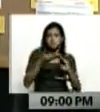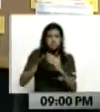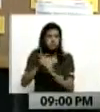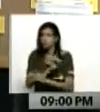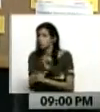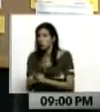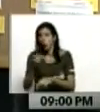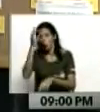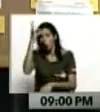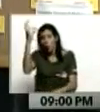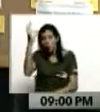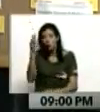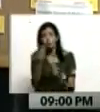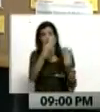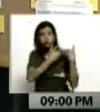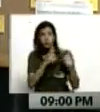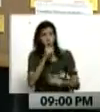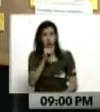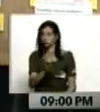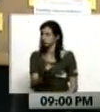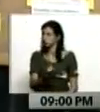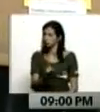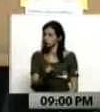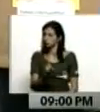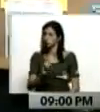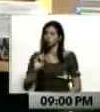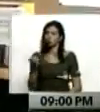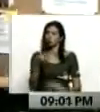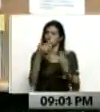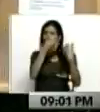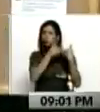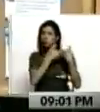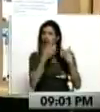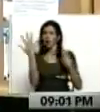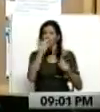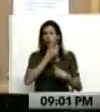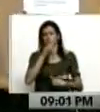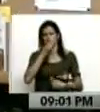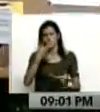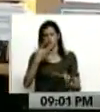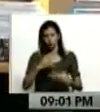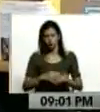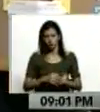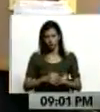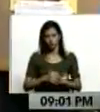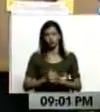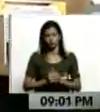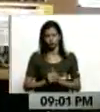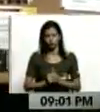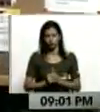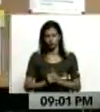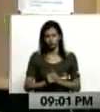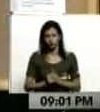Nicolás No no es hicimos eso